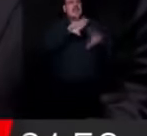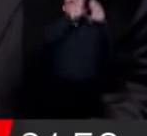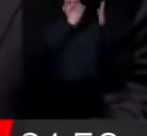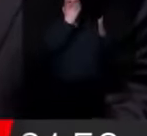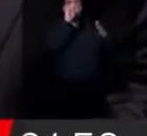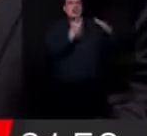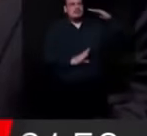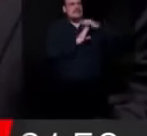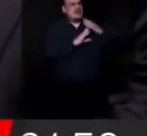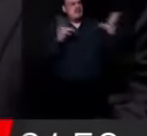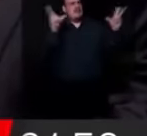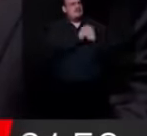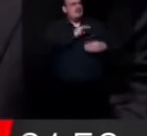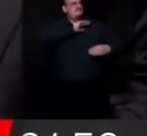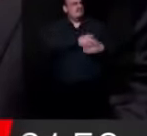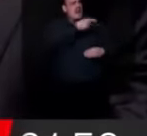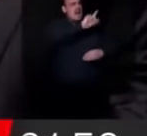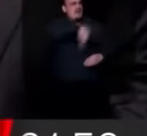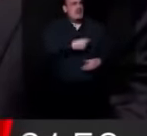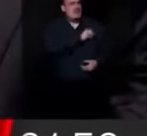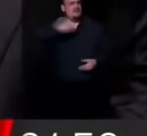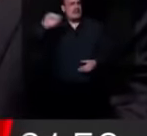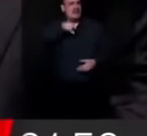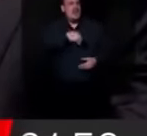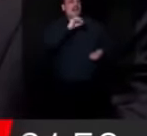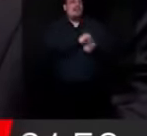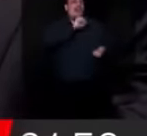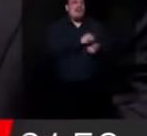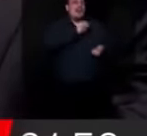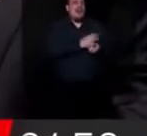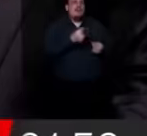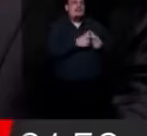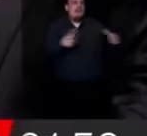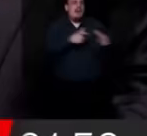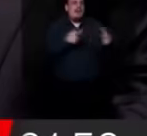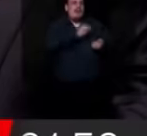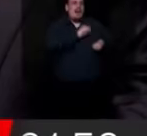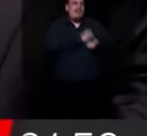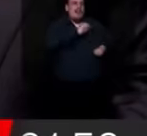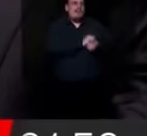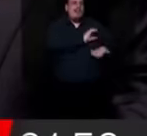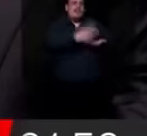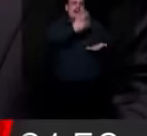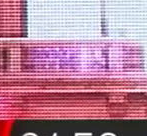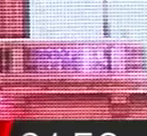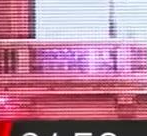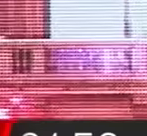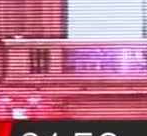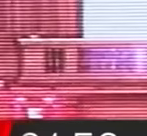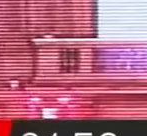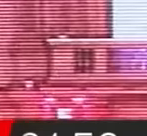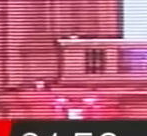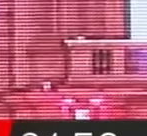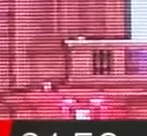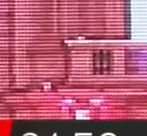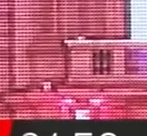primer día, después dijo, no, bueno, en el segundo mandato, nunca terminó de aclarar, hoy nuevamente escabulló la respuesta. Gabriel Levicki, ¿cómo lo viste este